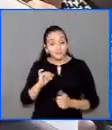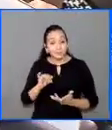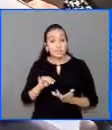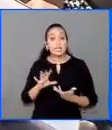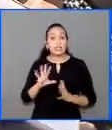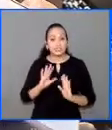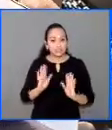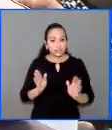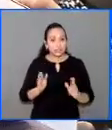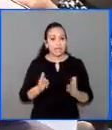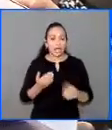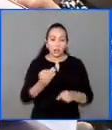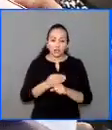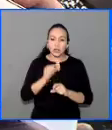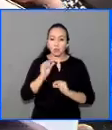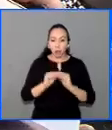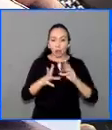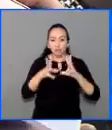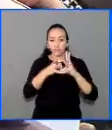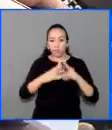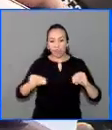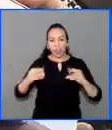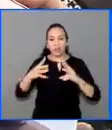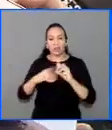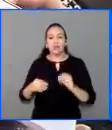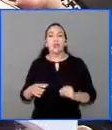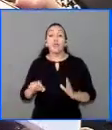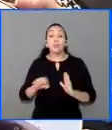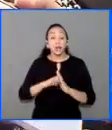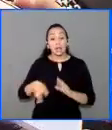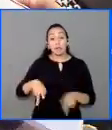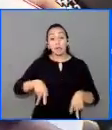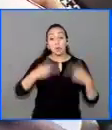vamos a convocar. Tenemos tema de tabaco pendiente por destruir,